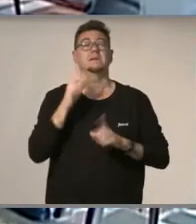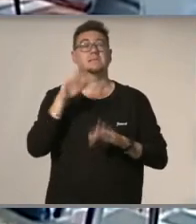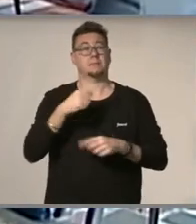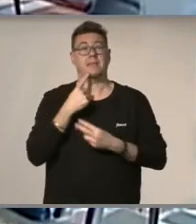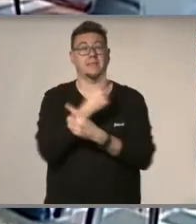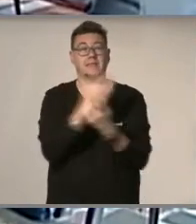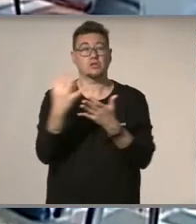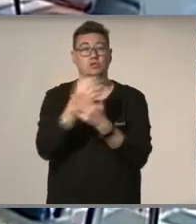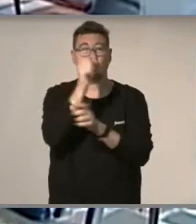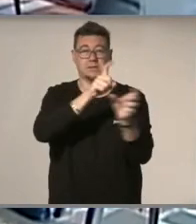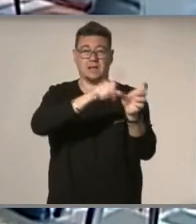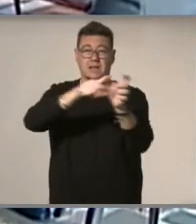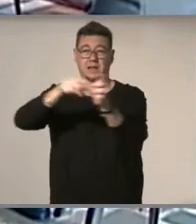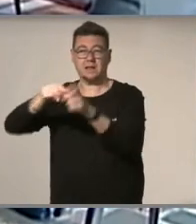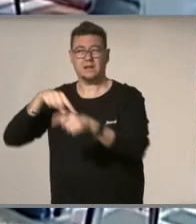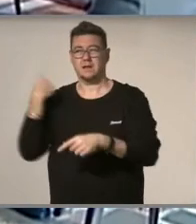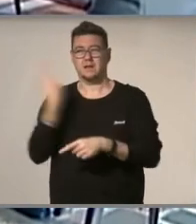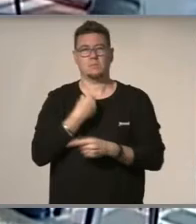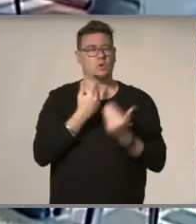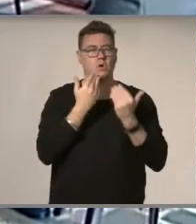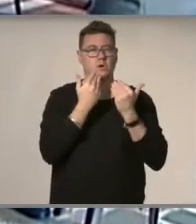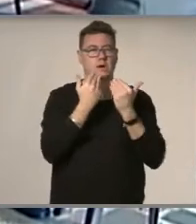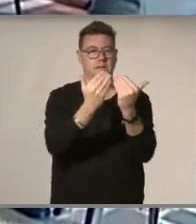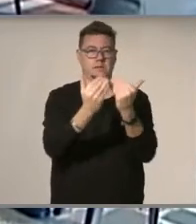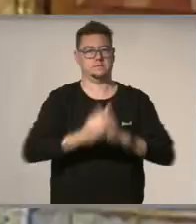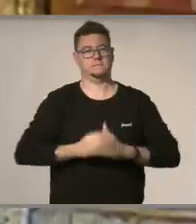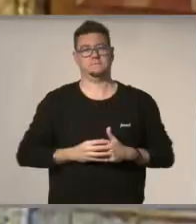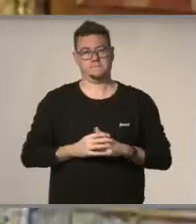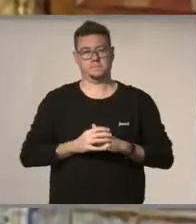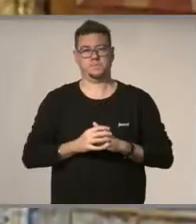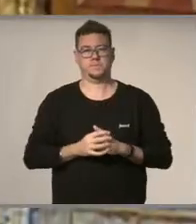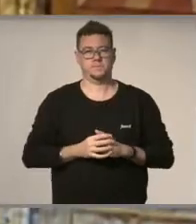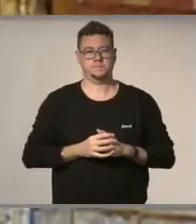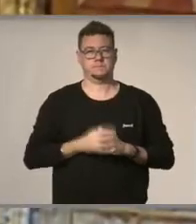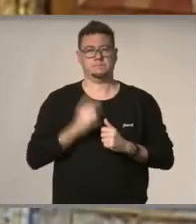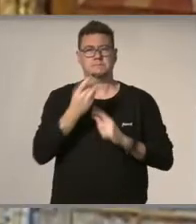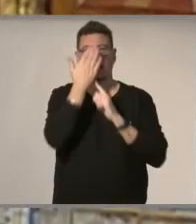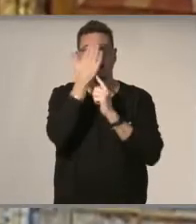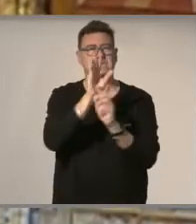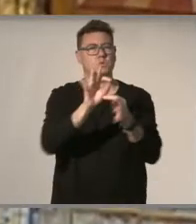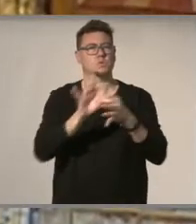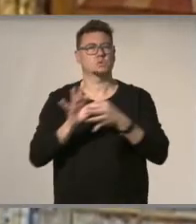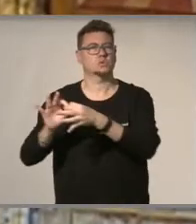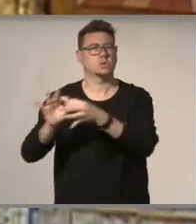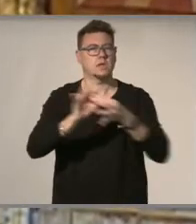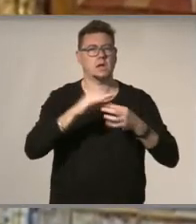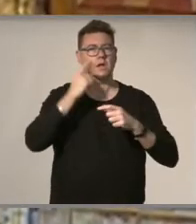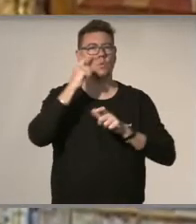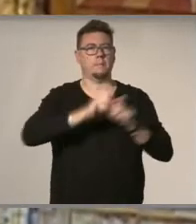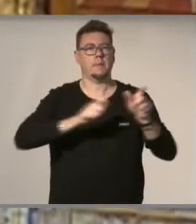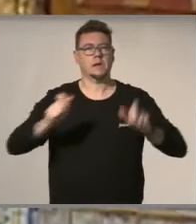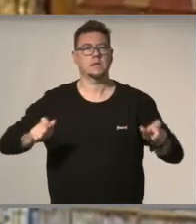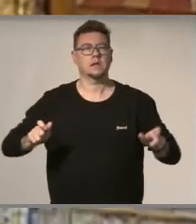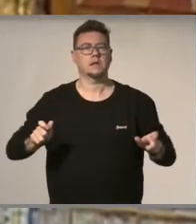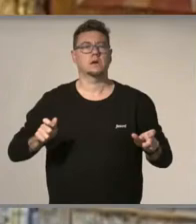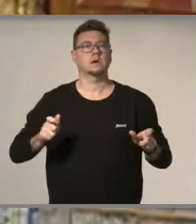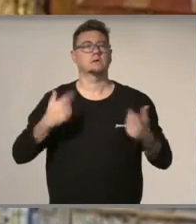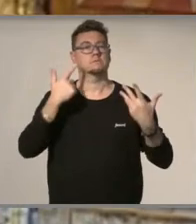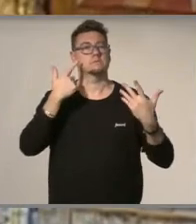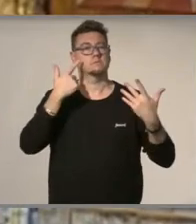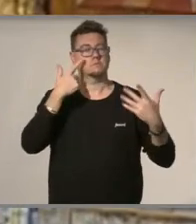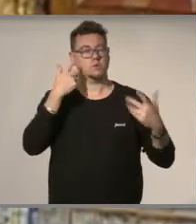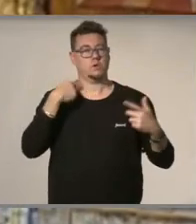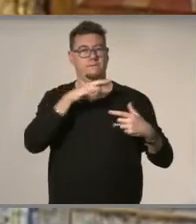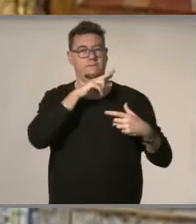sus integrantes nuestro sincero agradecimiento. Esa actitud solidaria y humanitaria confluye con los valores